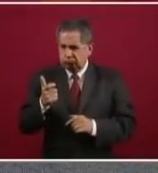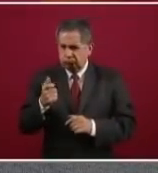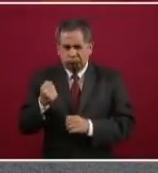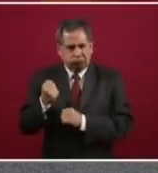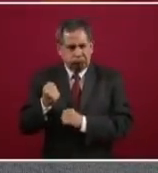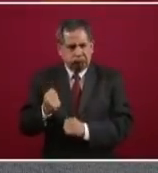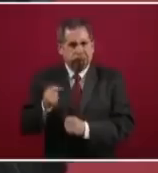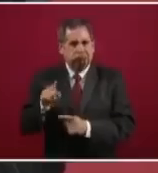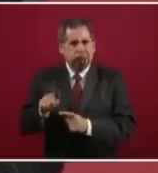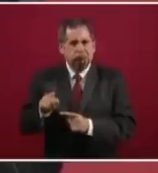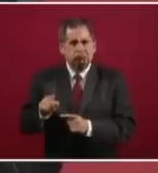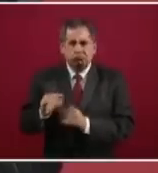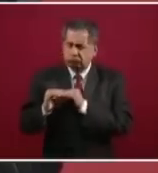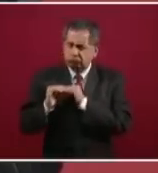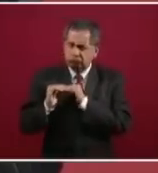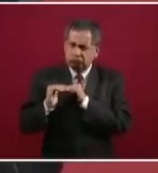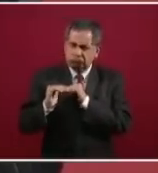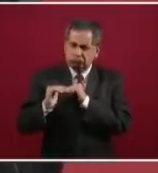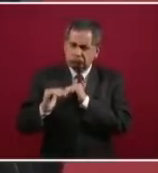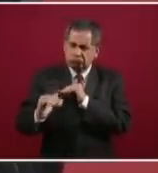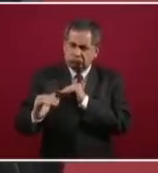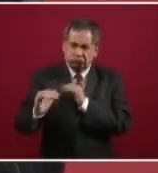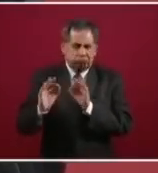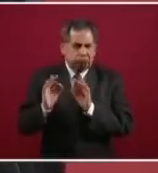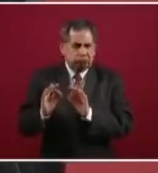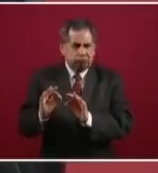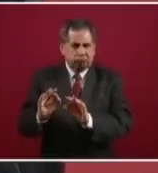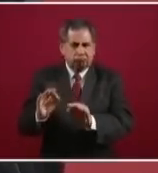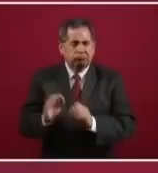que más se han apreciado